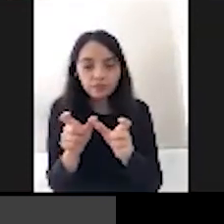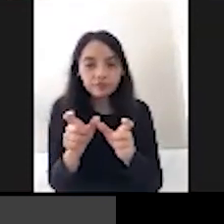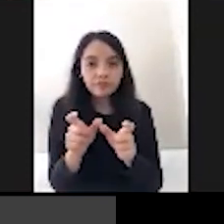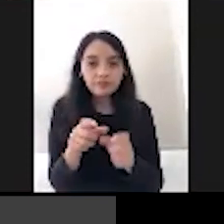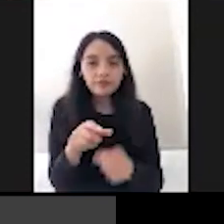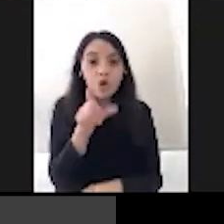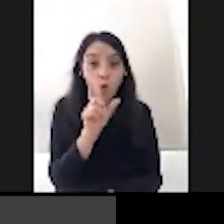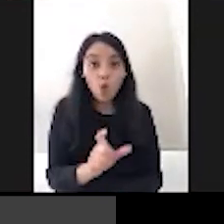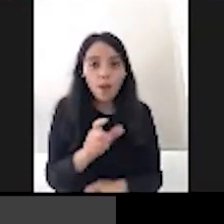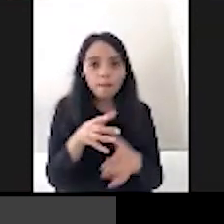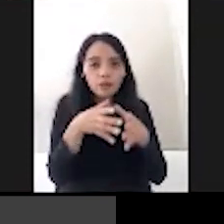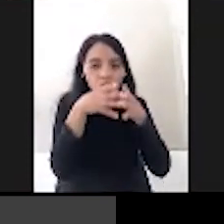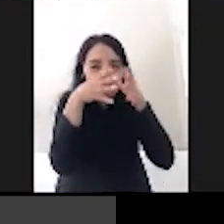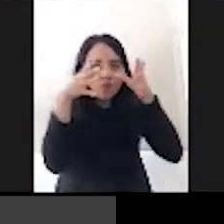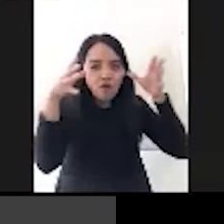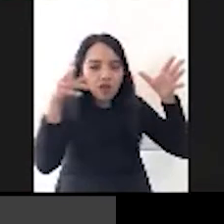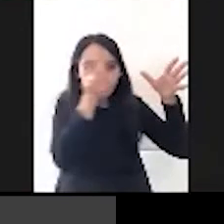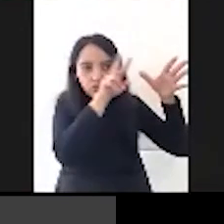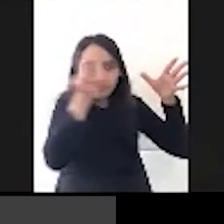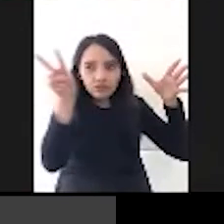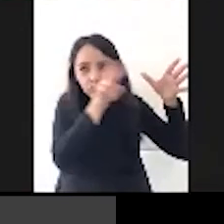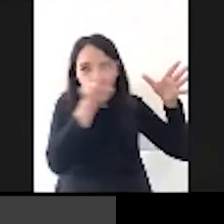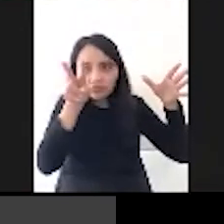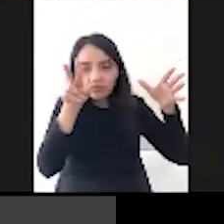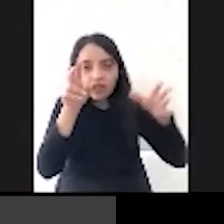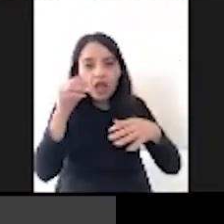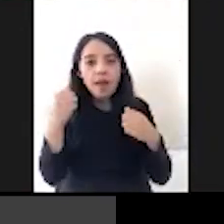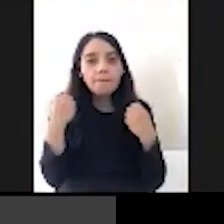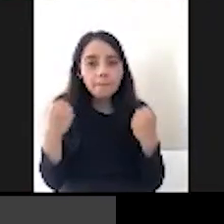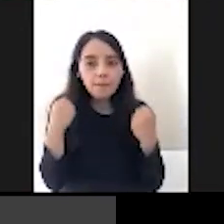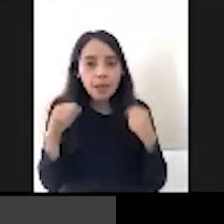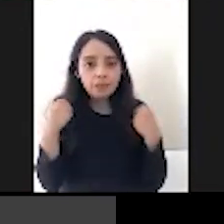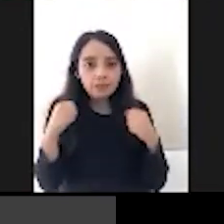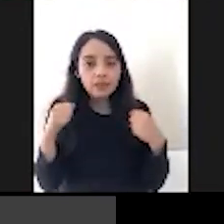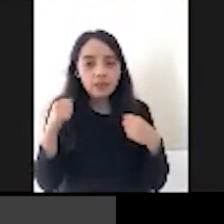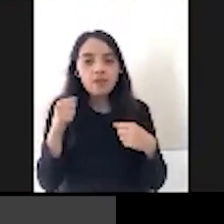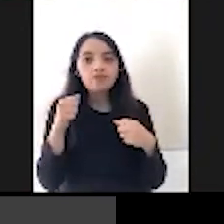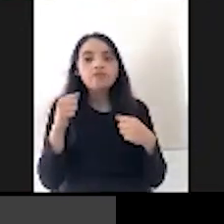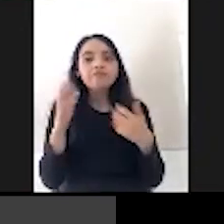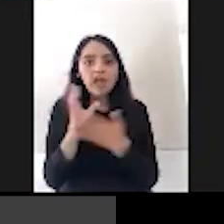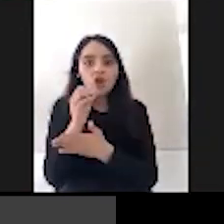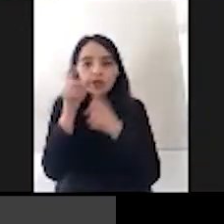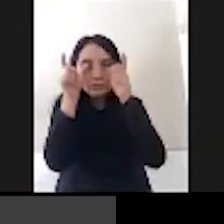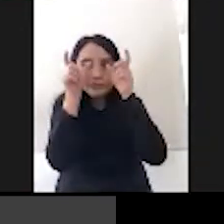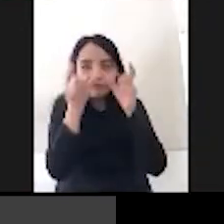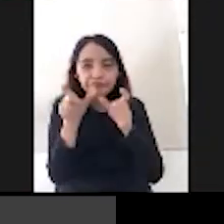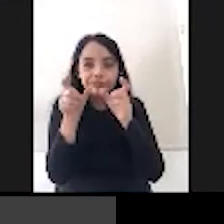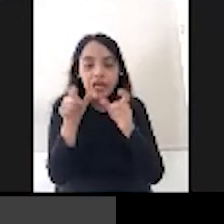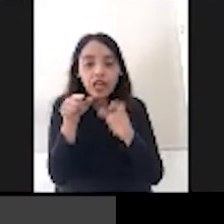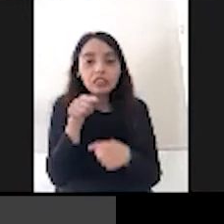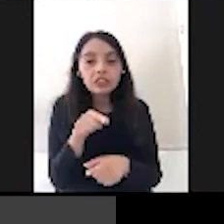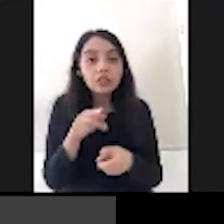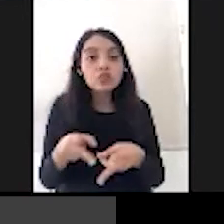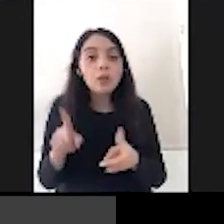inestabilidad de fijación, con unas sesiones de entrenamiento logra una mayor estabilidad de fijación. Y eso permite que en definitiva la persona logre